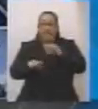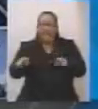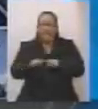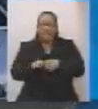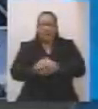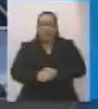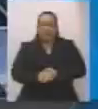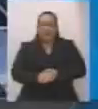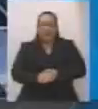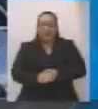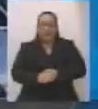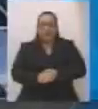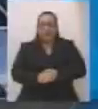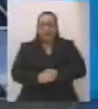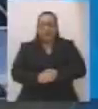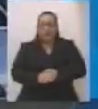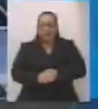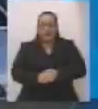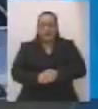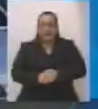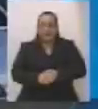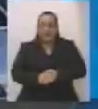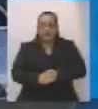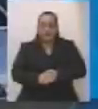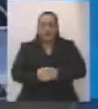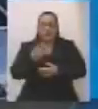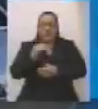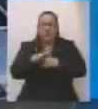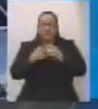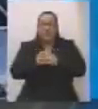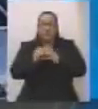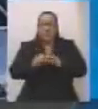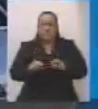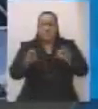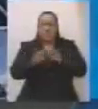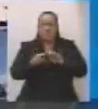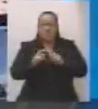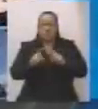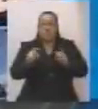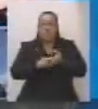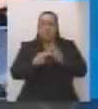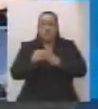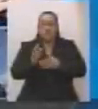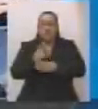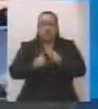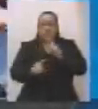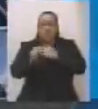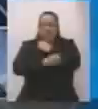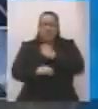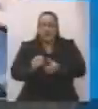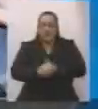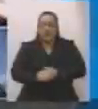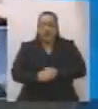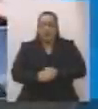vendría disminuyendo. Esta teoría se basa en la idea que las importancias significativas entre los países